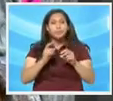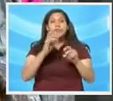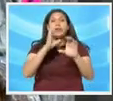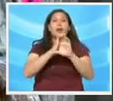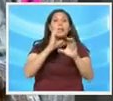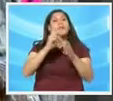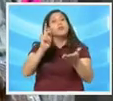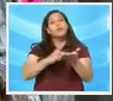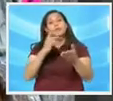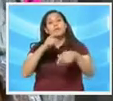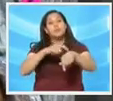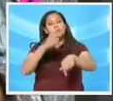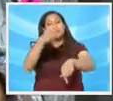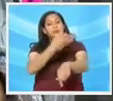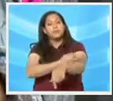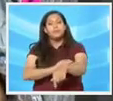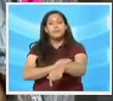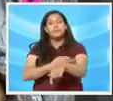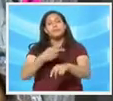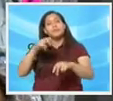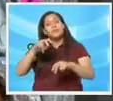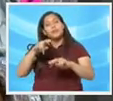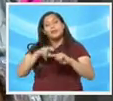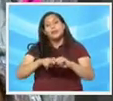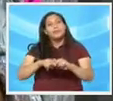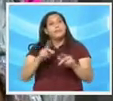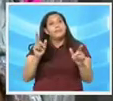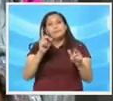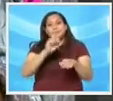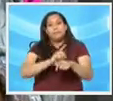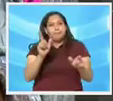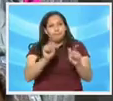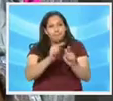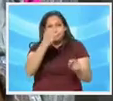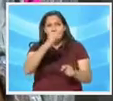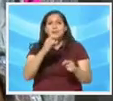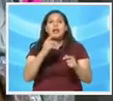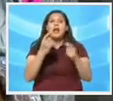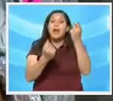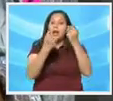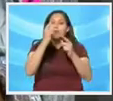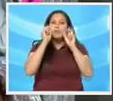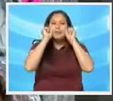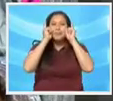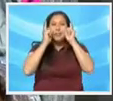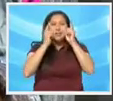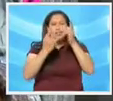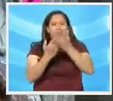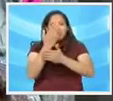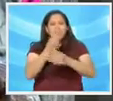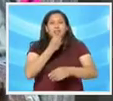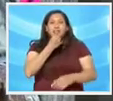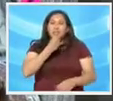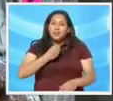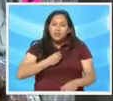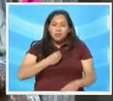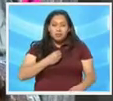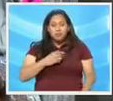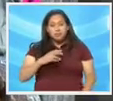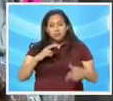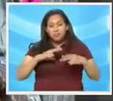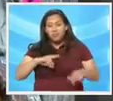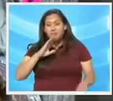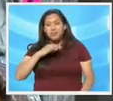de regreso a las 6 de la tarde. Qué día, ¿no? Los que se levantan temprano a fuerzas constituyen un grupo social de